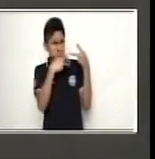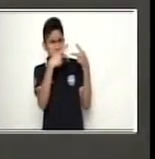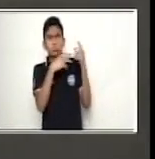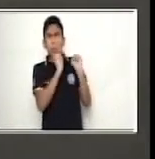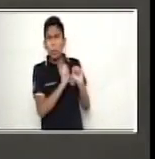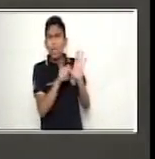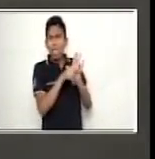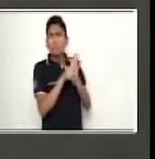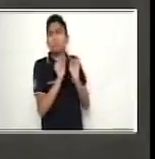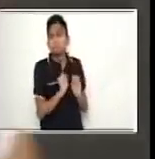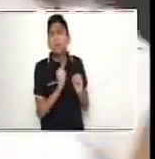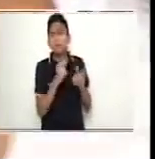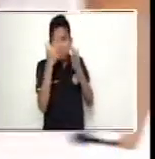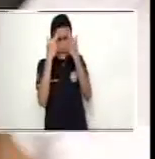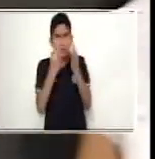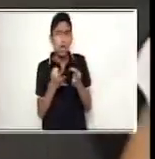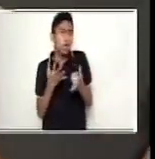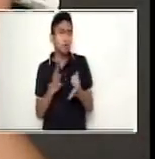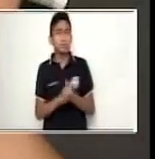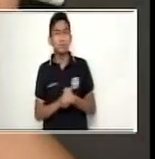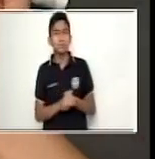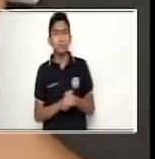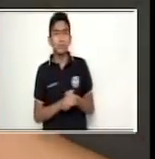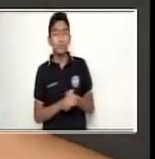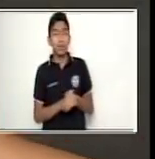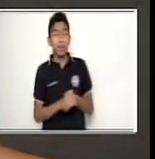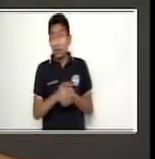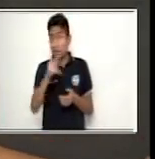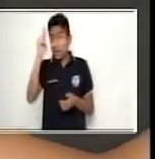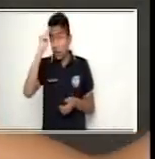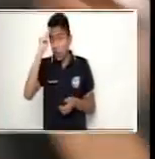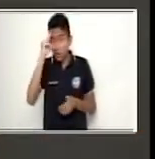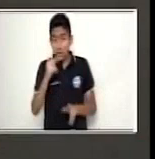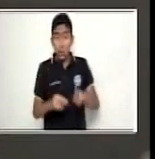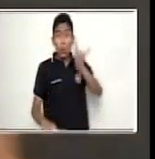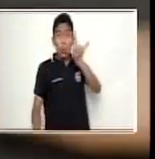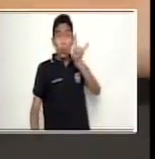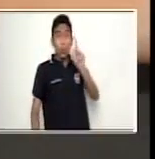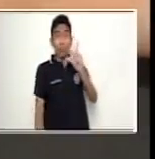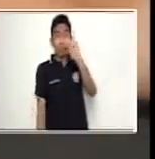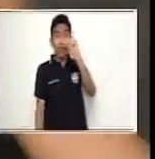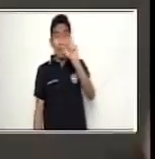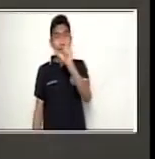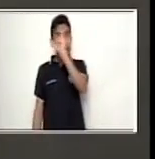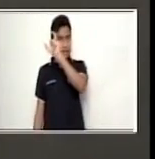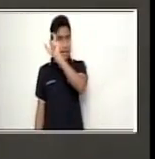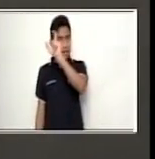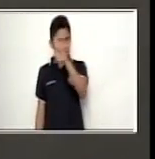Primero, vamos a ordenar de unidad, decena y centena. Veamos, nuestro primer número